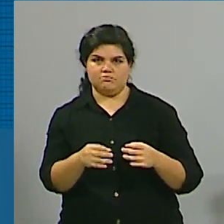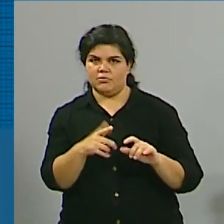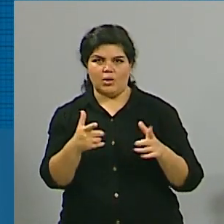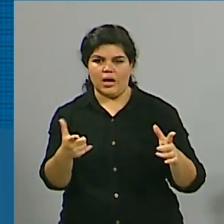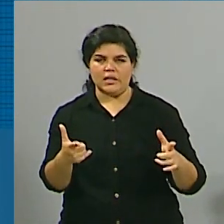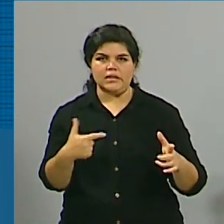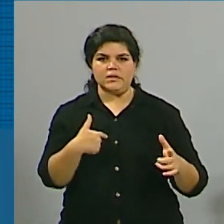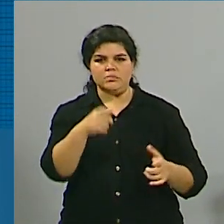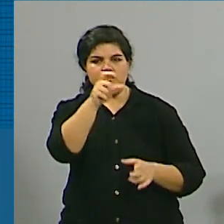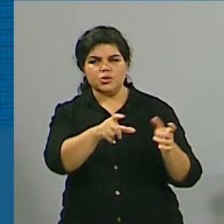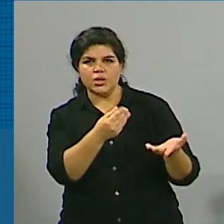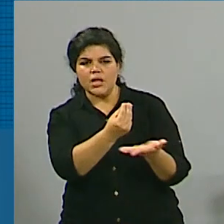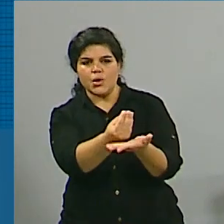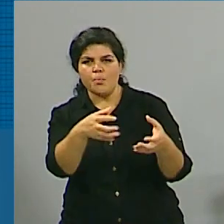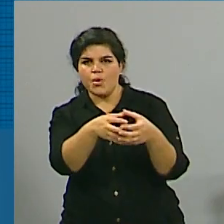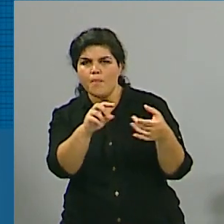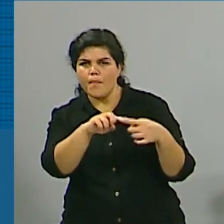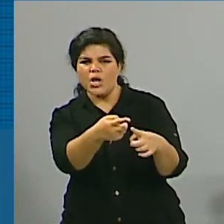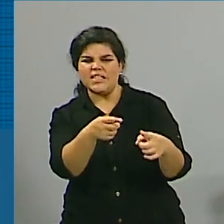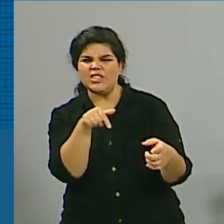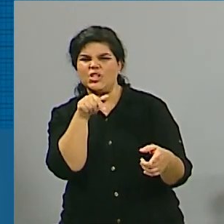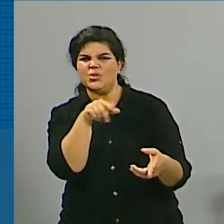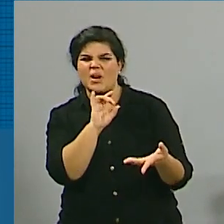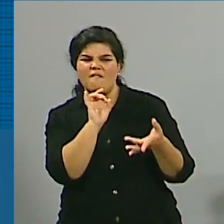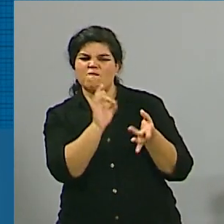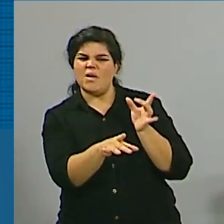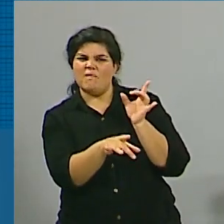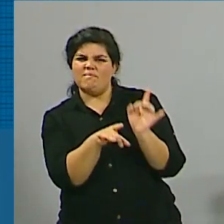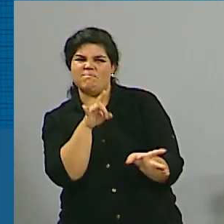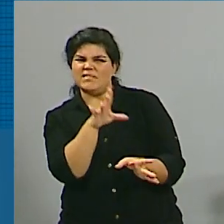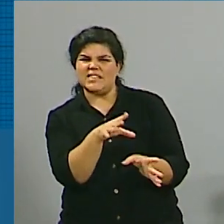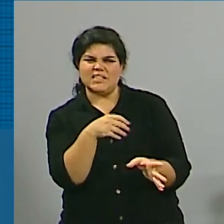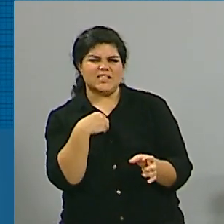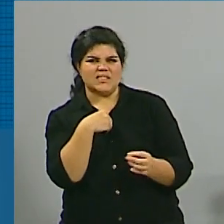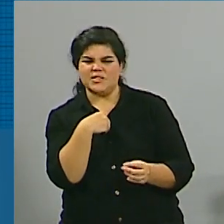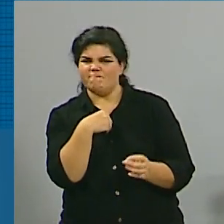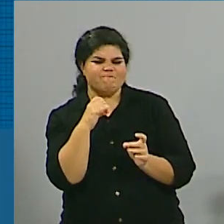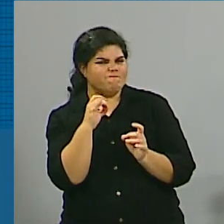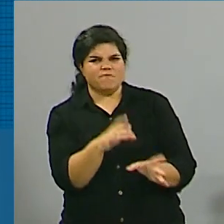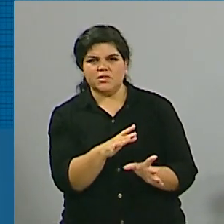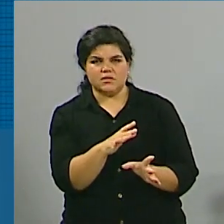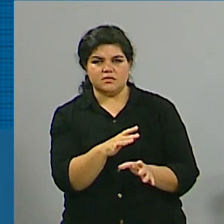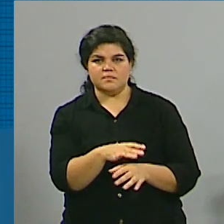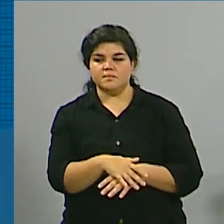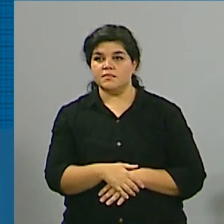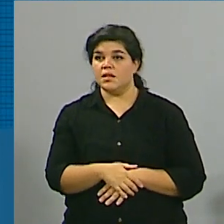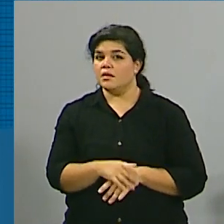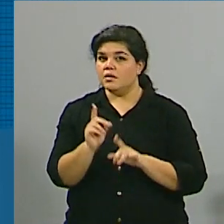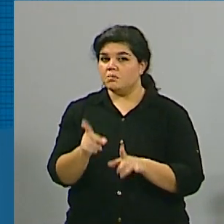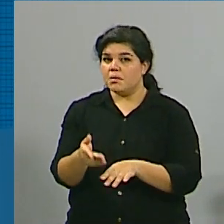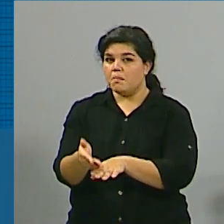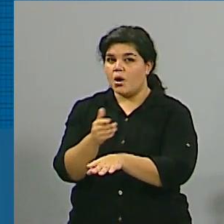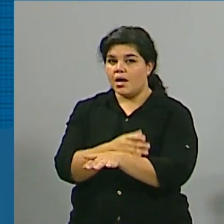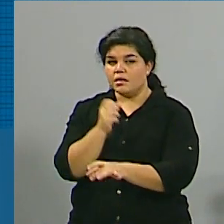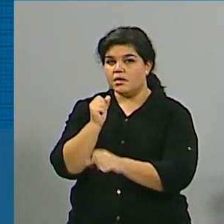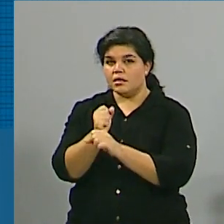política. Uh-huh. Volviendo, sí. Sí, tal cual digo, ¿no? Esto es sin duda... los trabajos que se vienen haciendo son